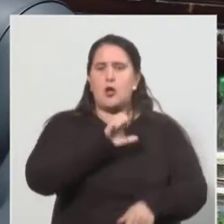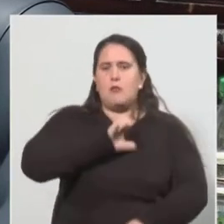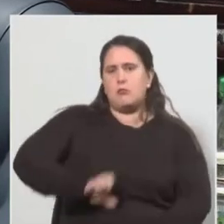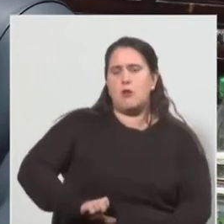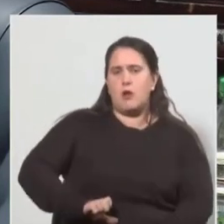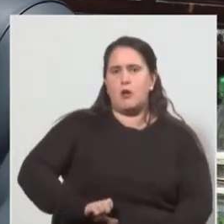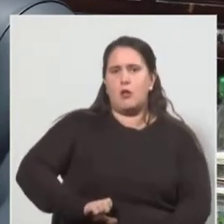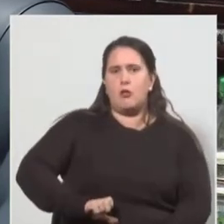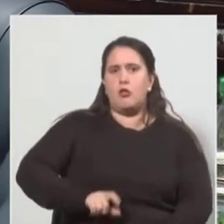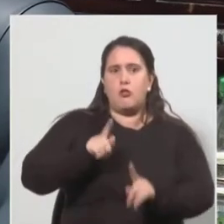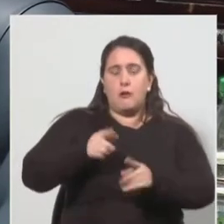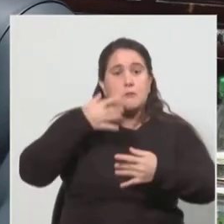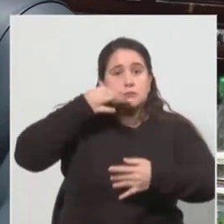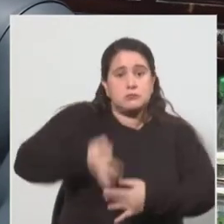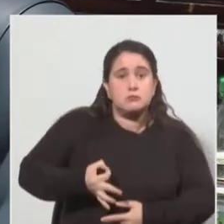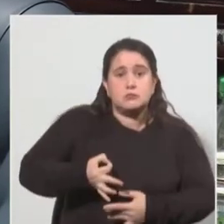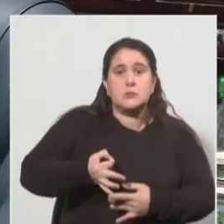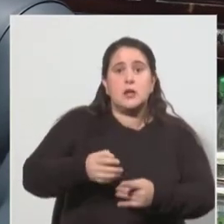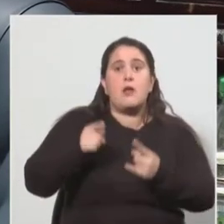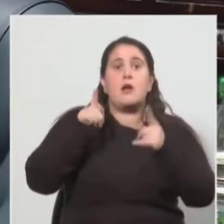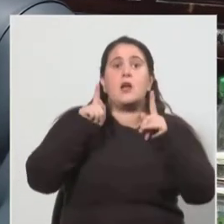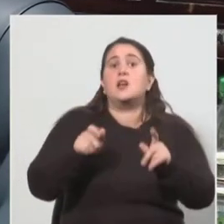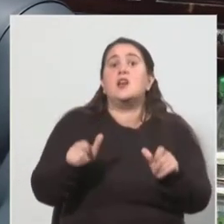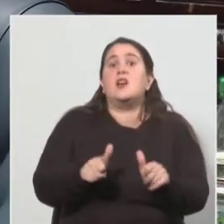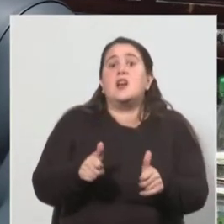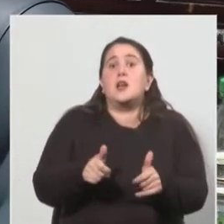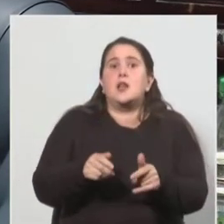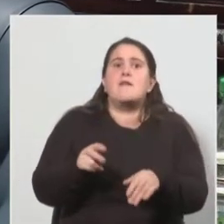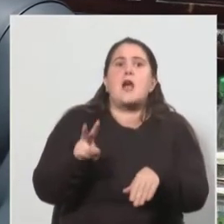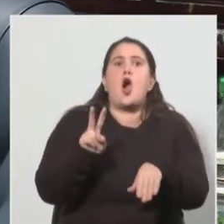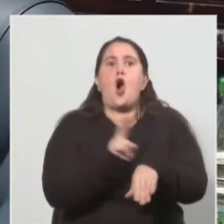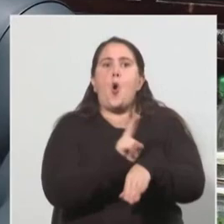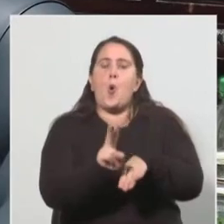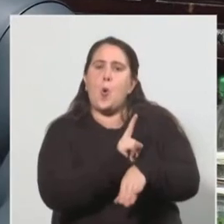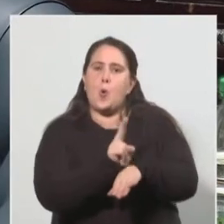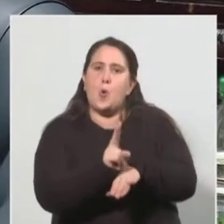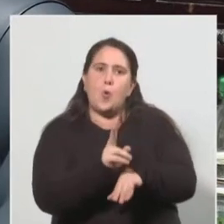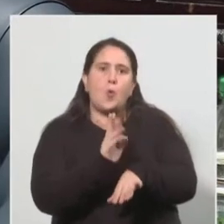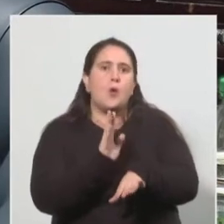estatal certera habría podido proteger sin